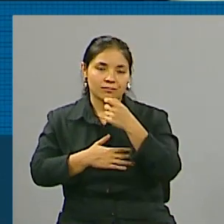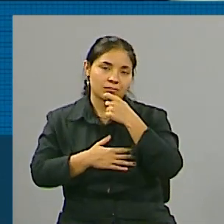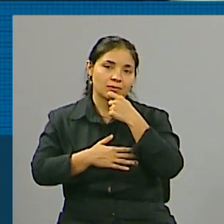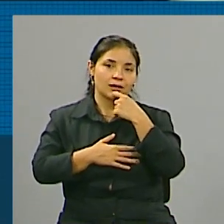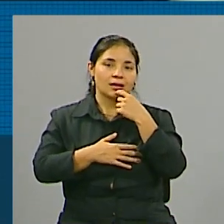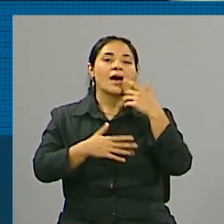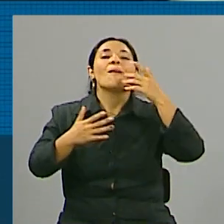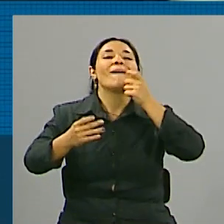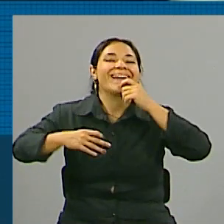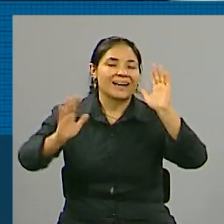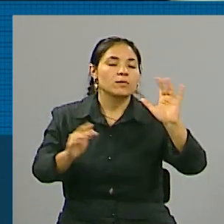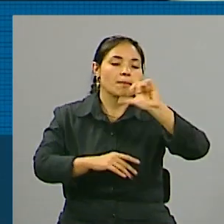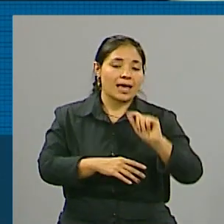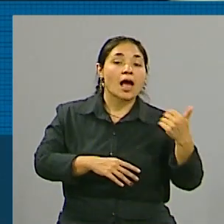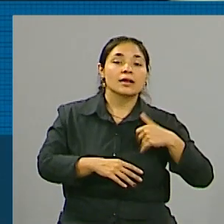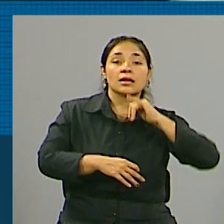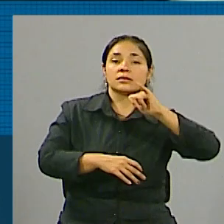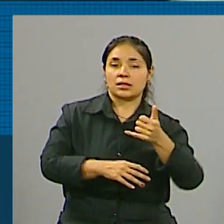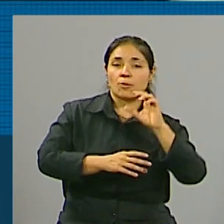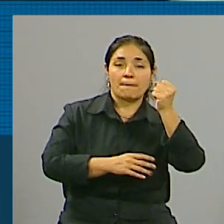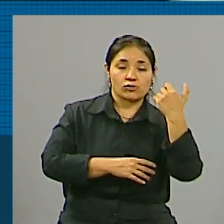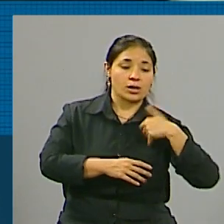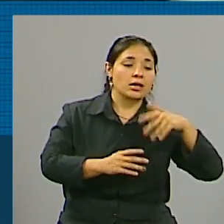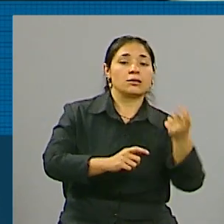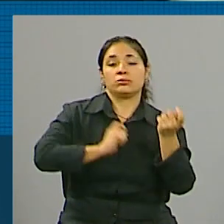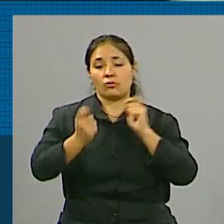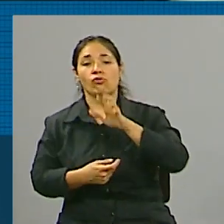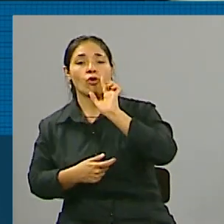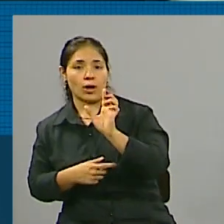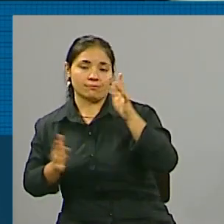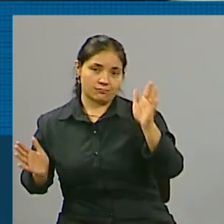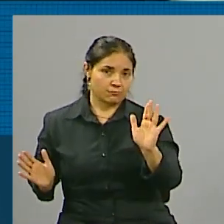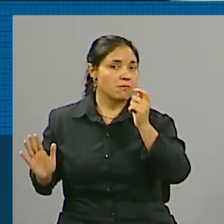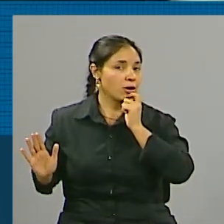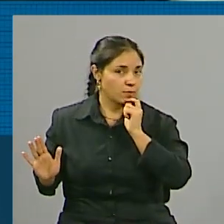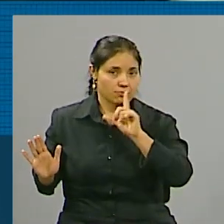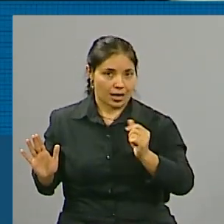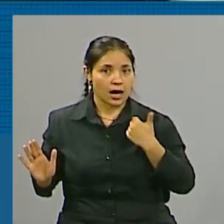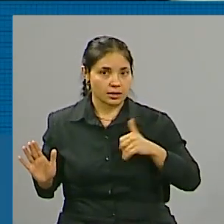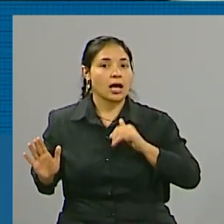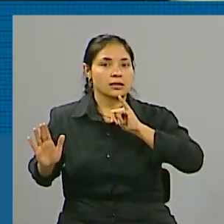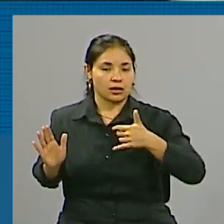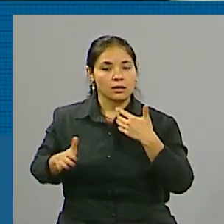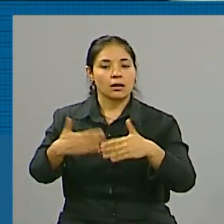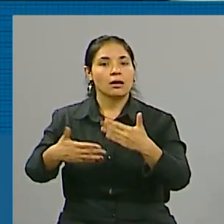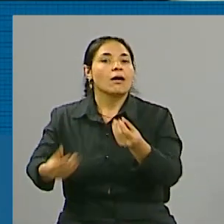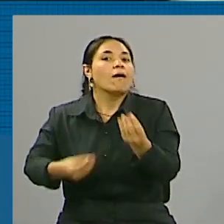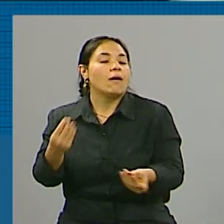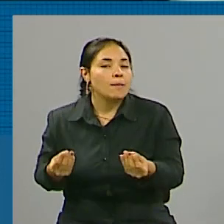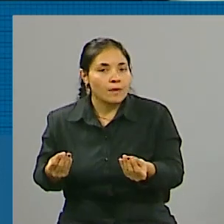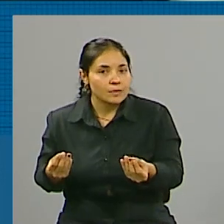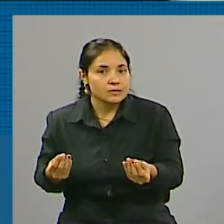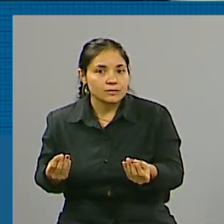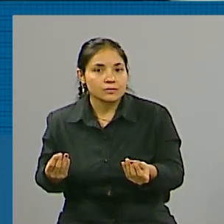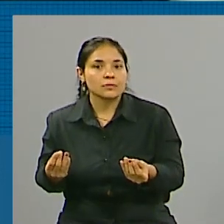esa posibilidad, ¿no? De que se lleve adelante una dolarización en nuestro país. Pongamos ahí como una...